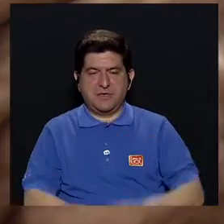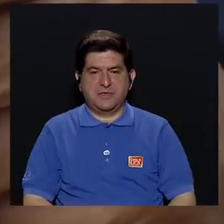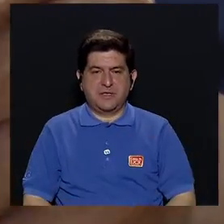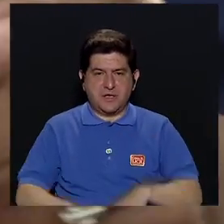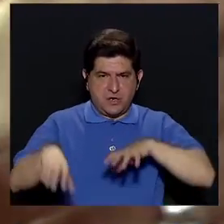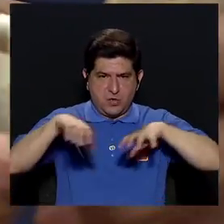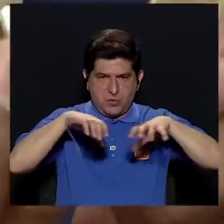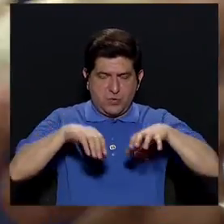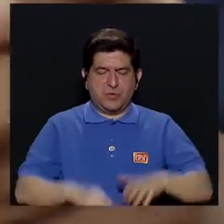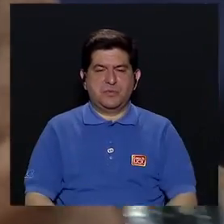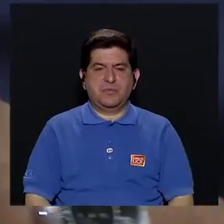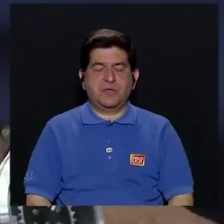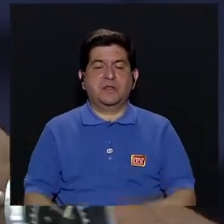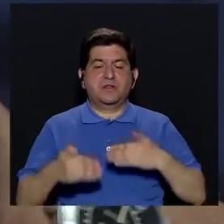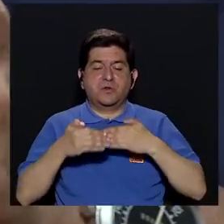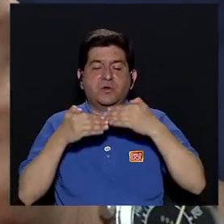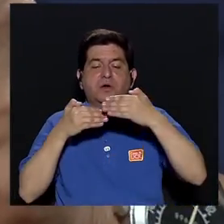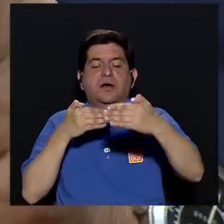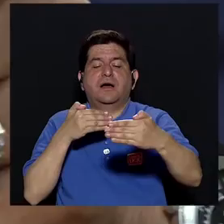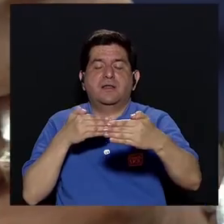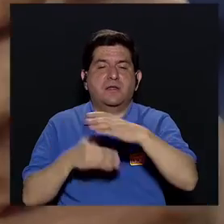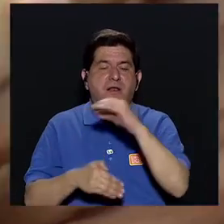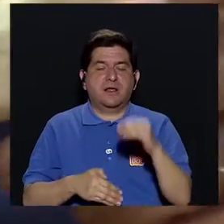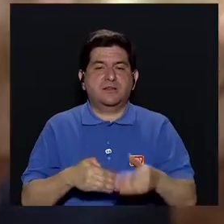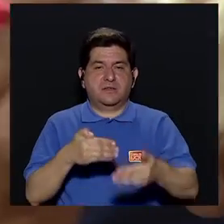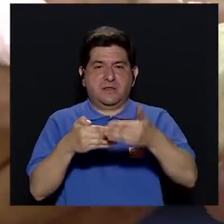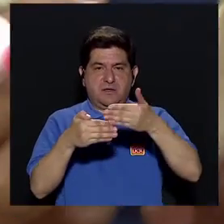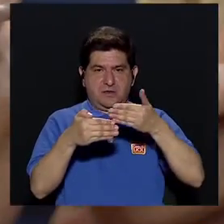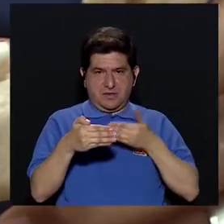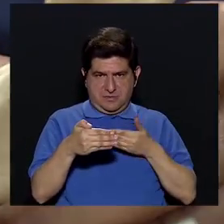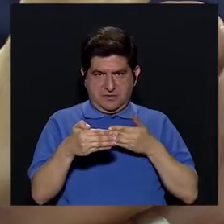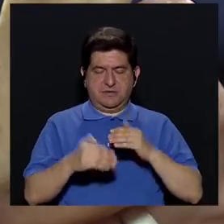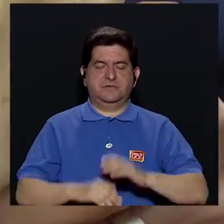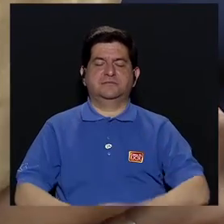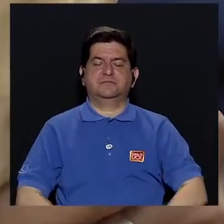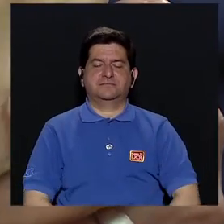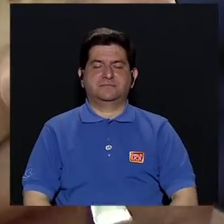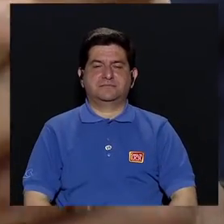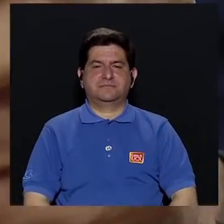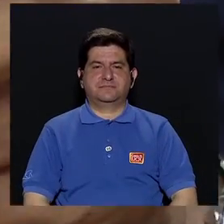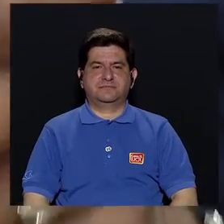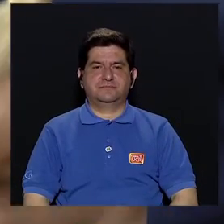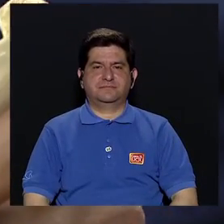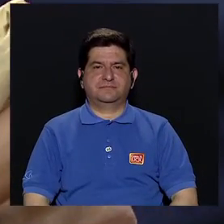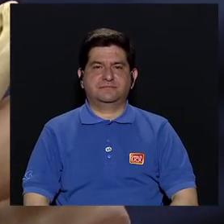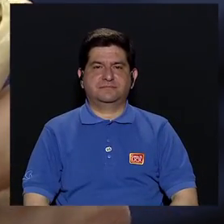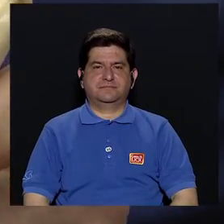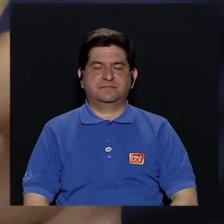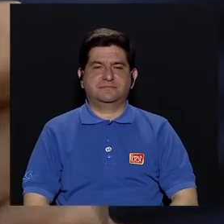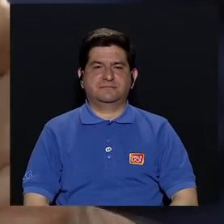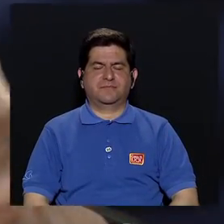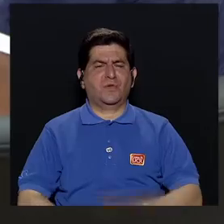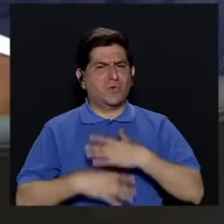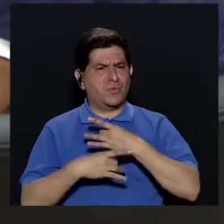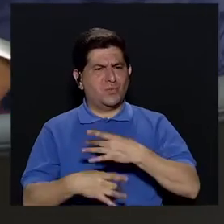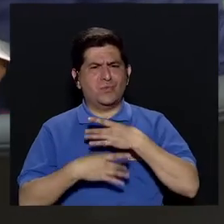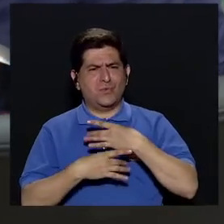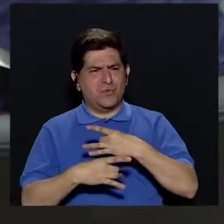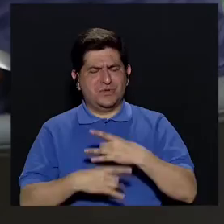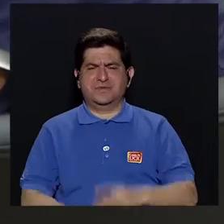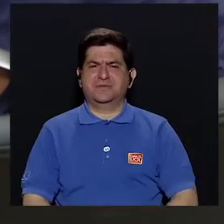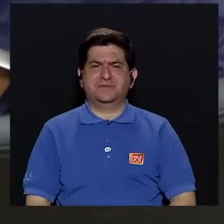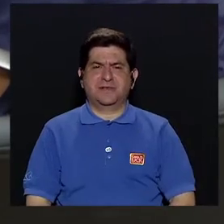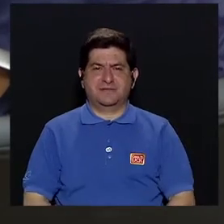un desplazamiento hacia adelante o un desplazamiento hacia atrás de la mandíbula. Es muy